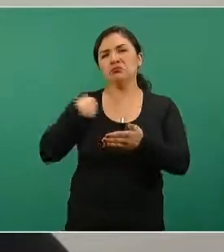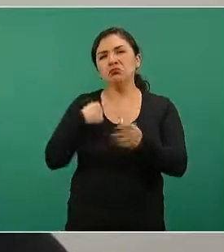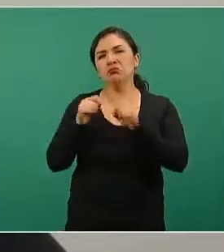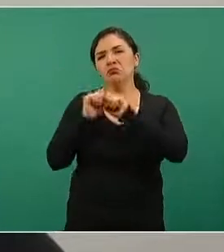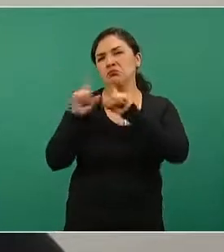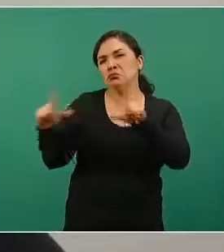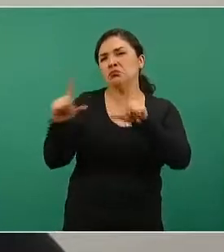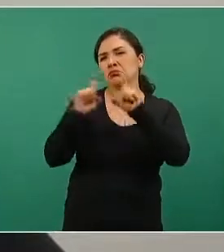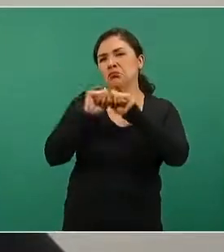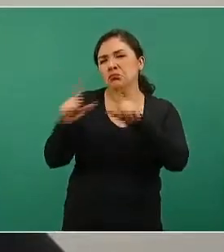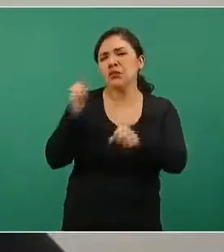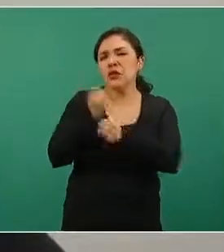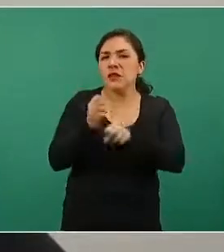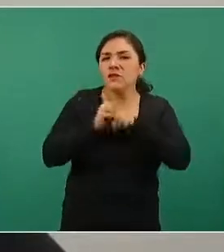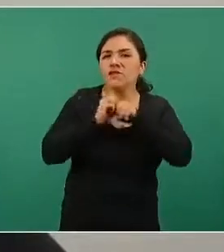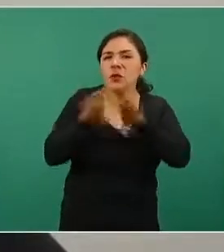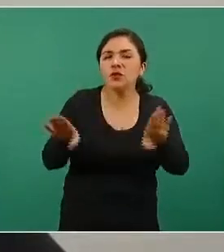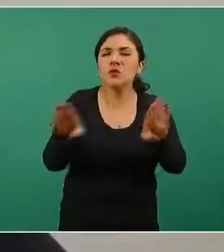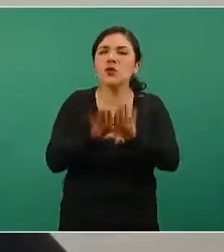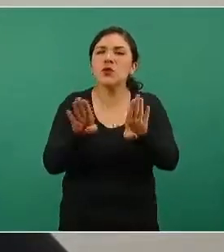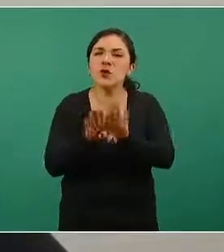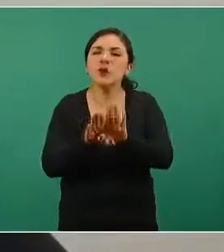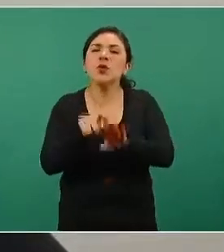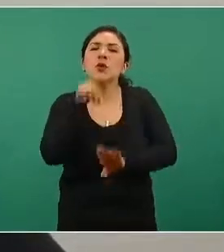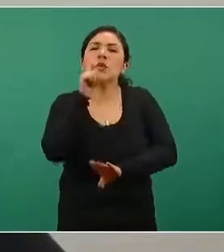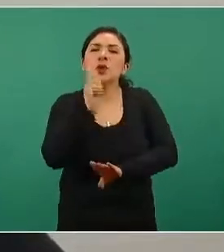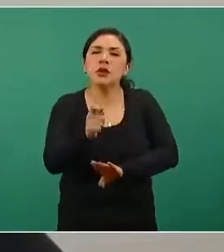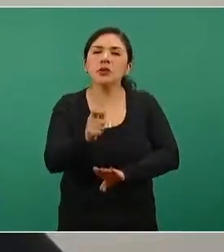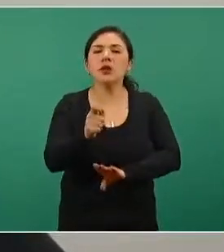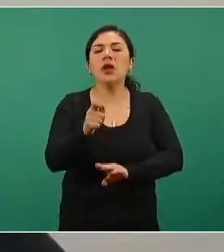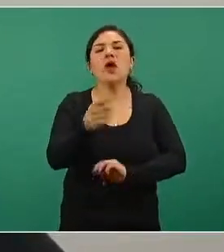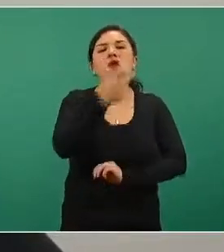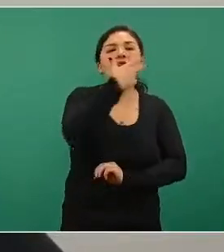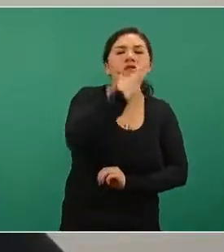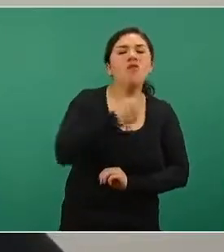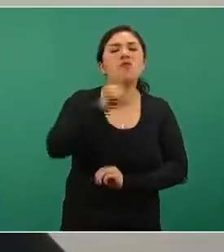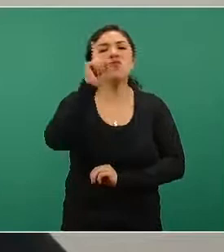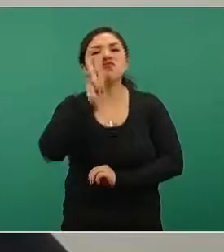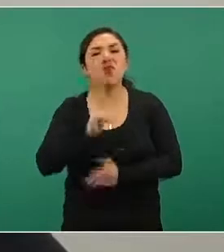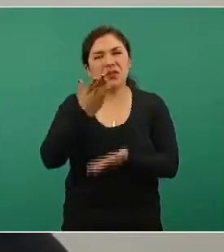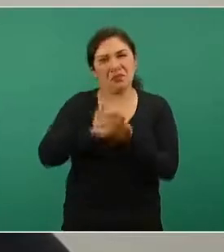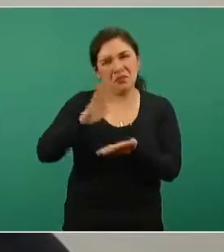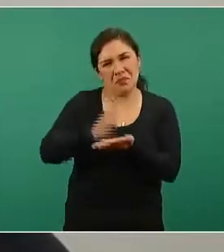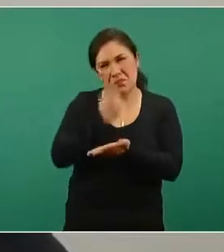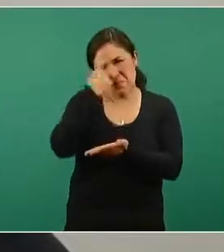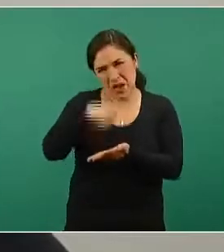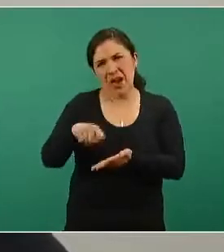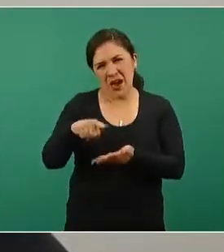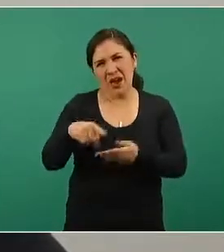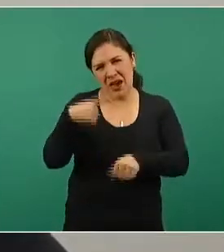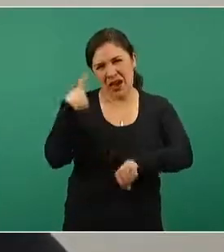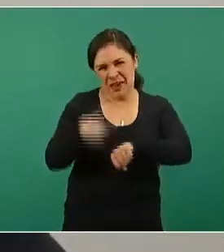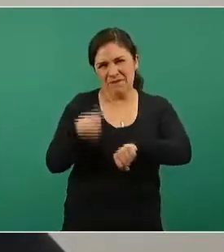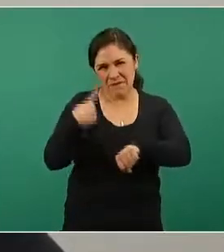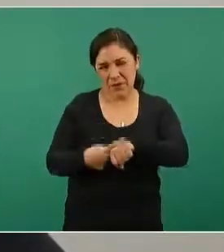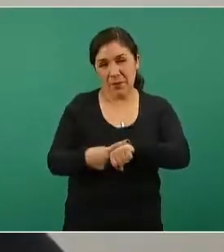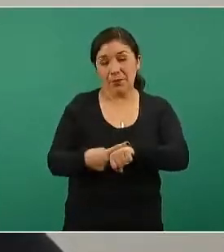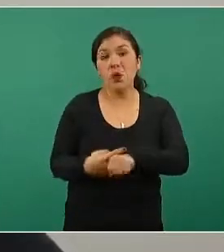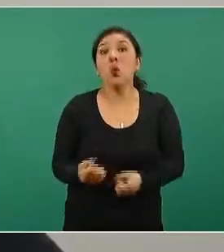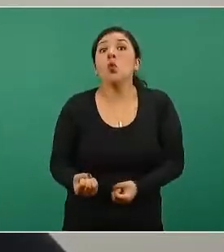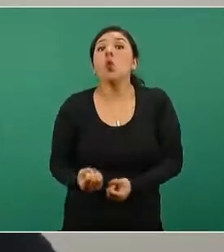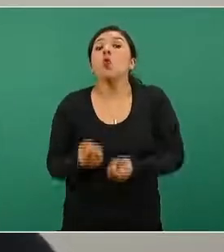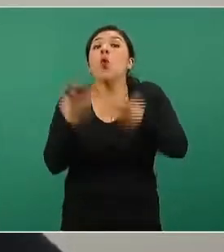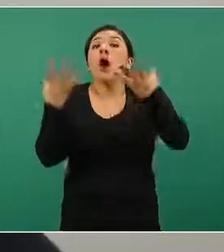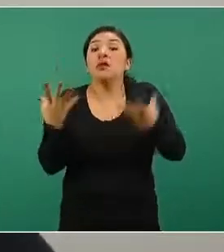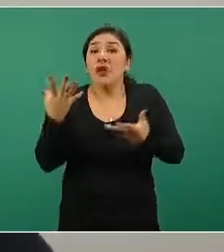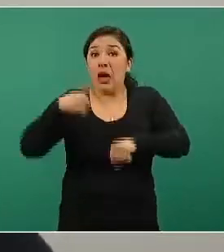productos informativos en relación a la distribución precisamente por sexo de la afectación, para efectos de la carga de enfermedad,